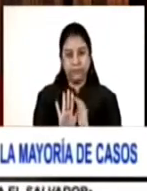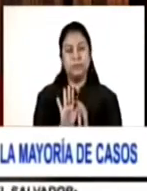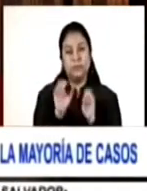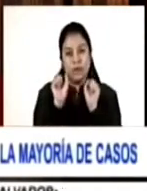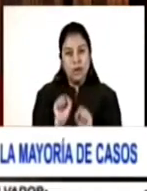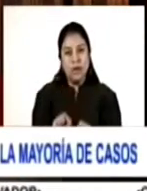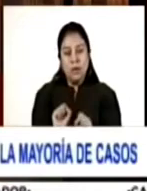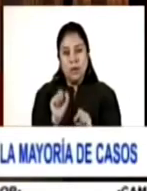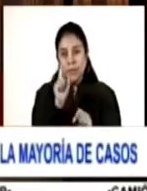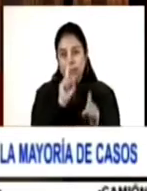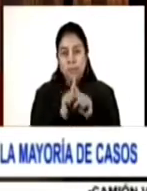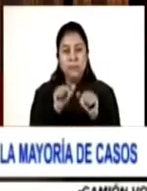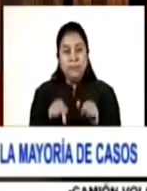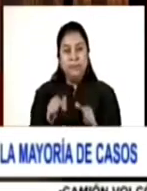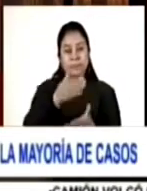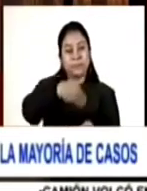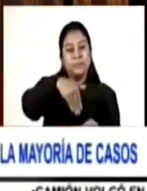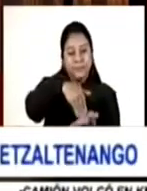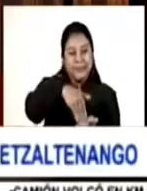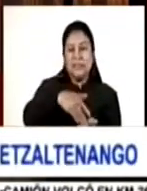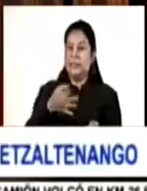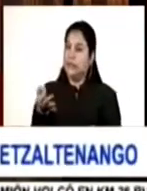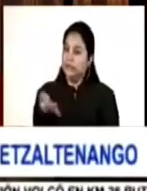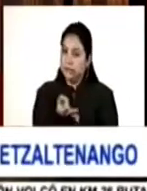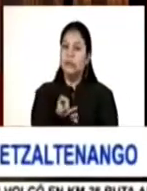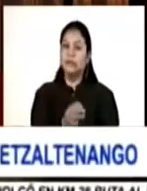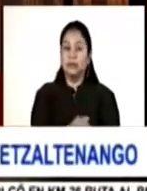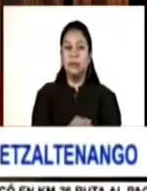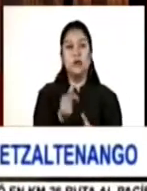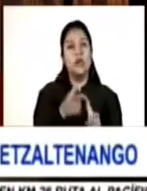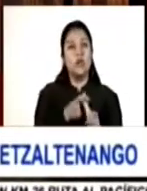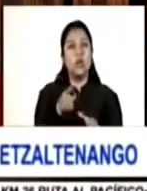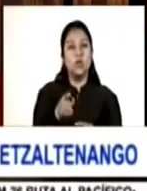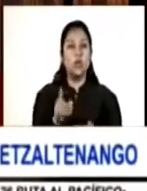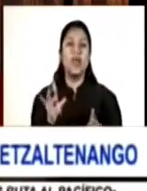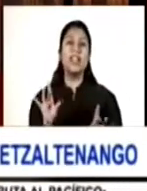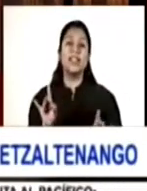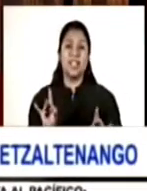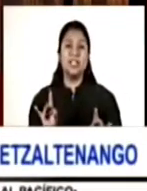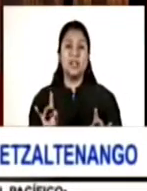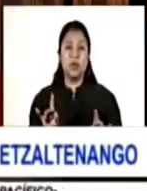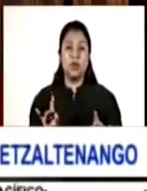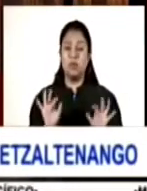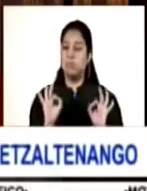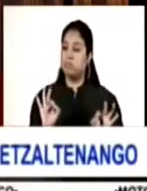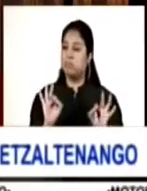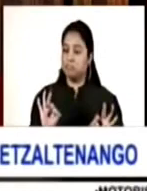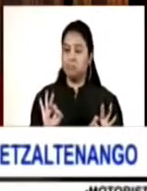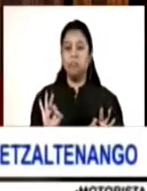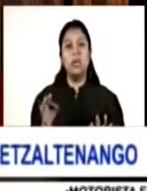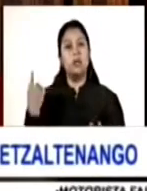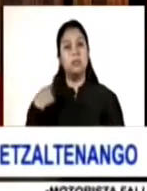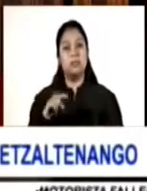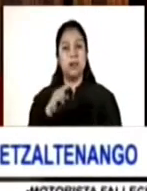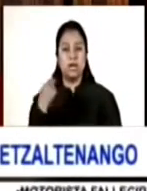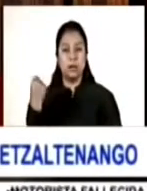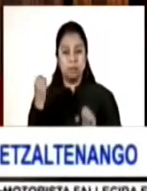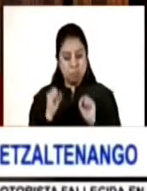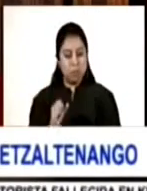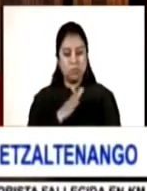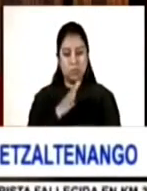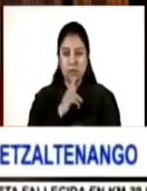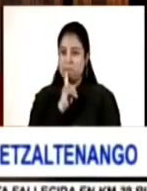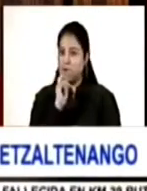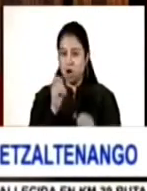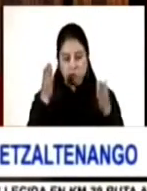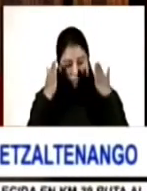podamos ahí tener un centro de primera calidad, con un intensivo del mejor nivel, para que podamos tener la mejor